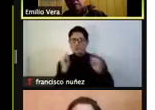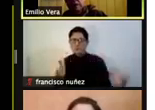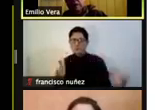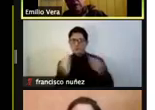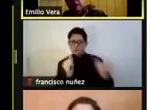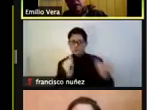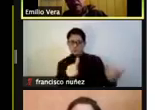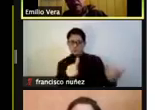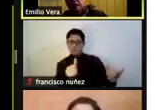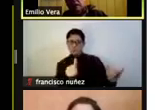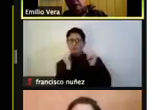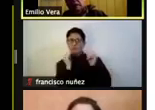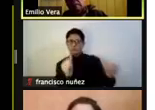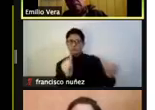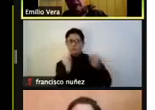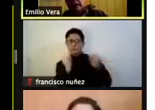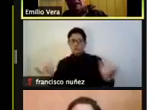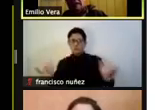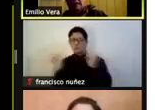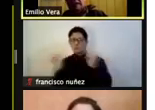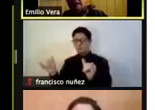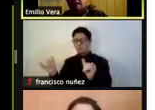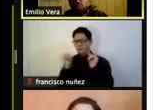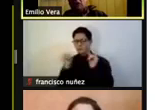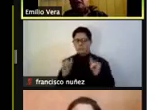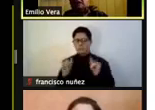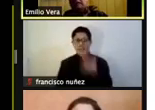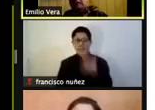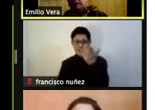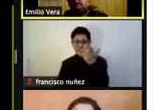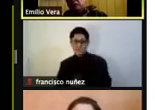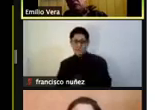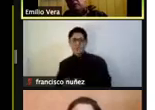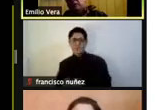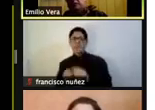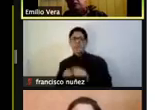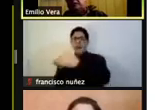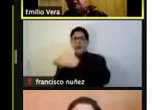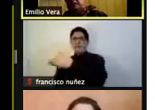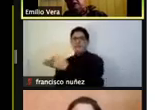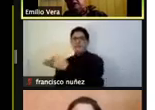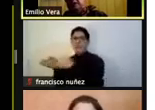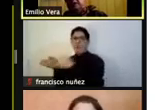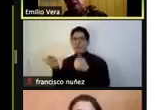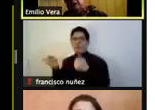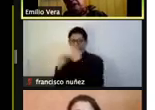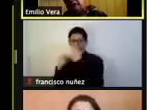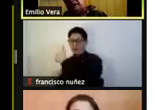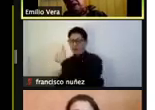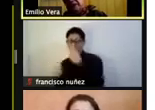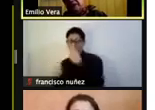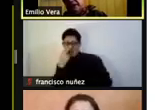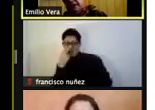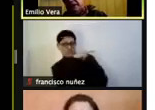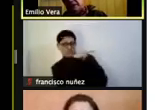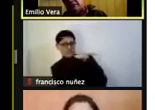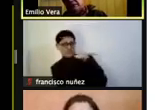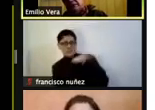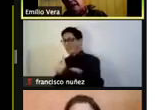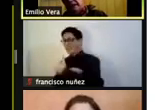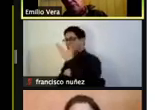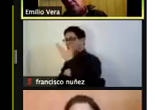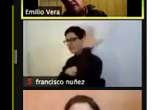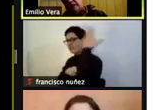Aquí está desplegado, esta es la popa del barco y estamos mirando hacia atrás. Y este es el cable que va muy cerca de la superficie,